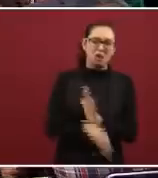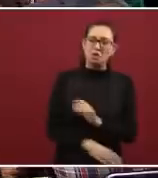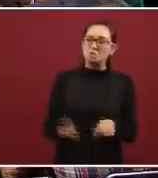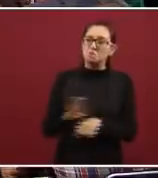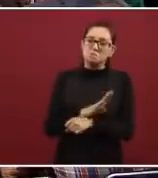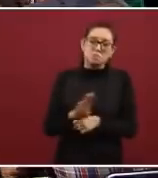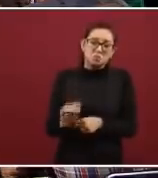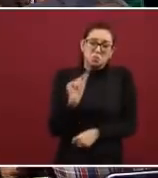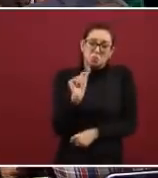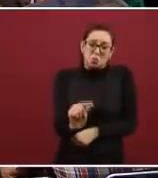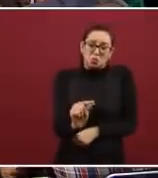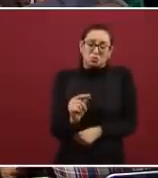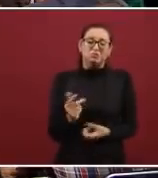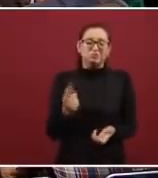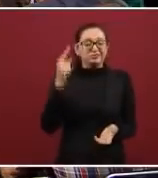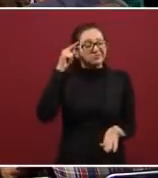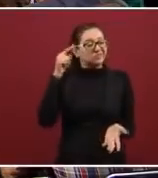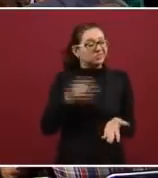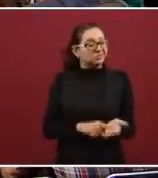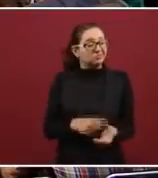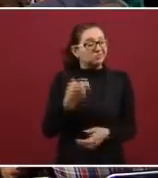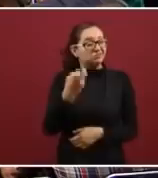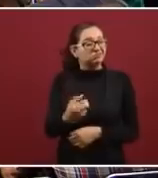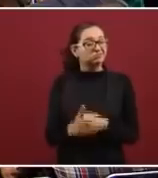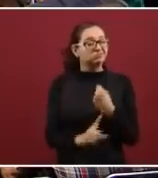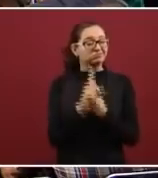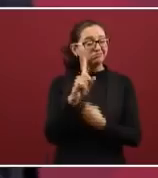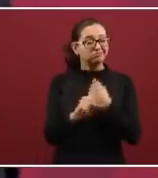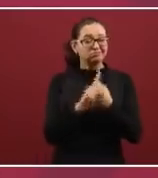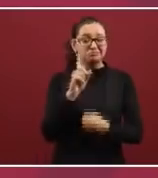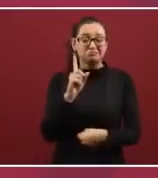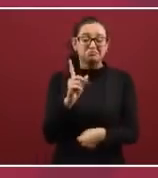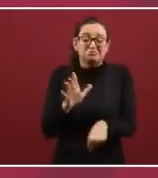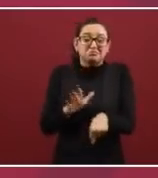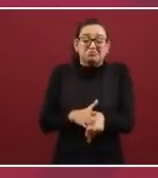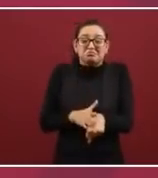beneficios, porque no